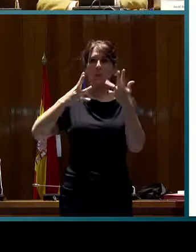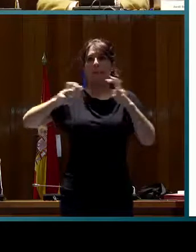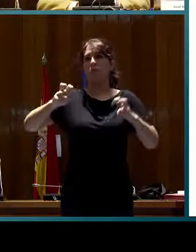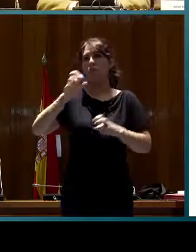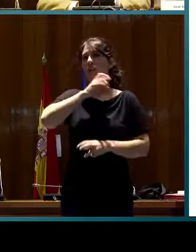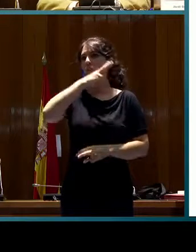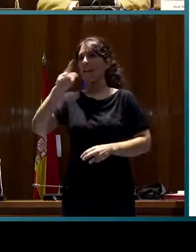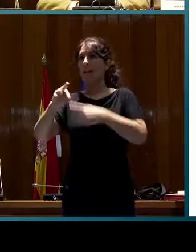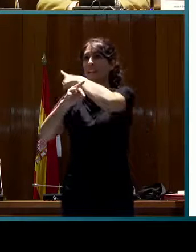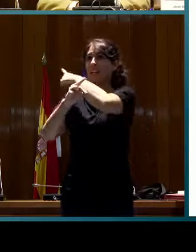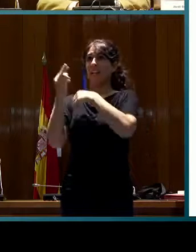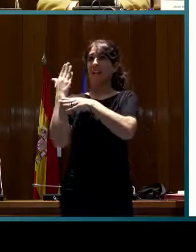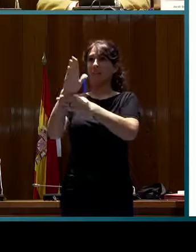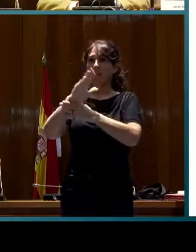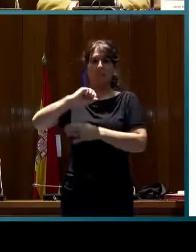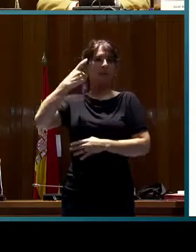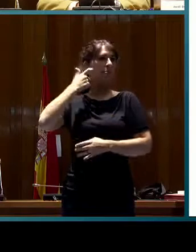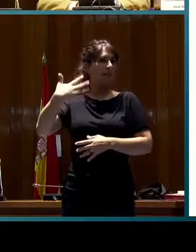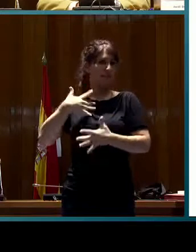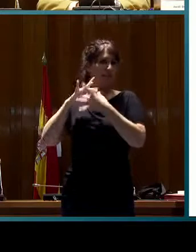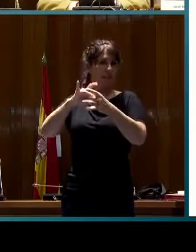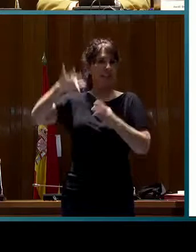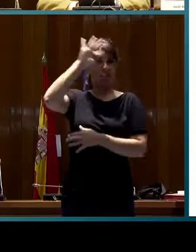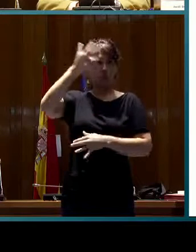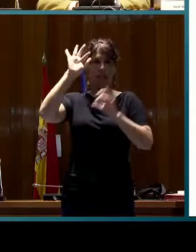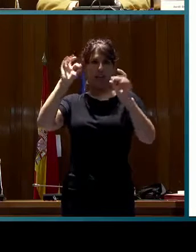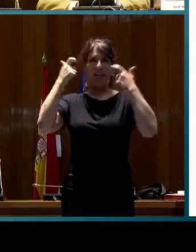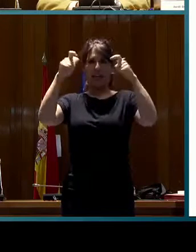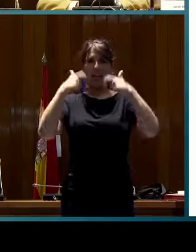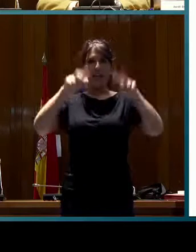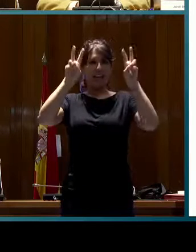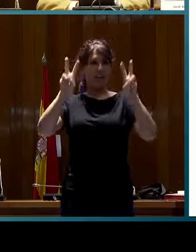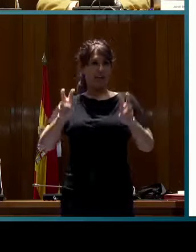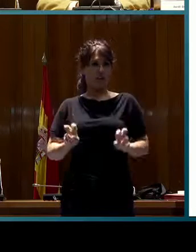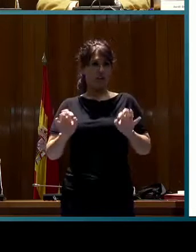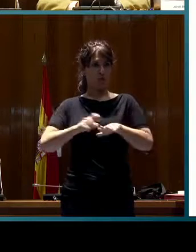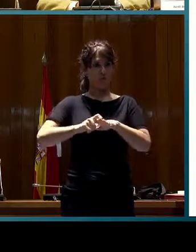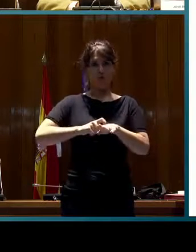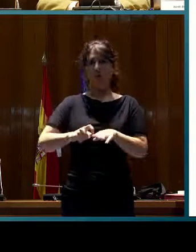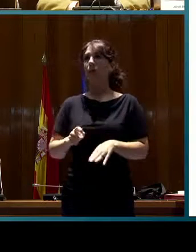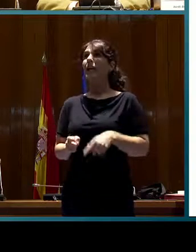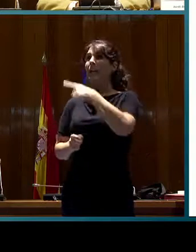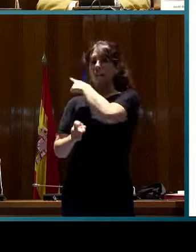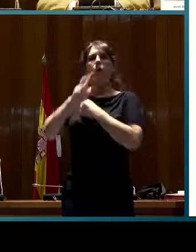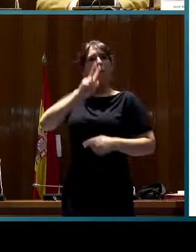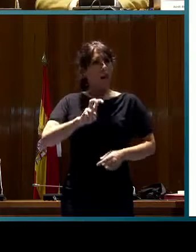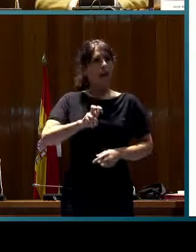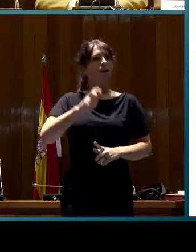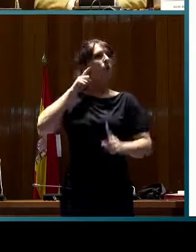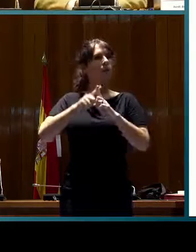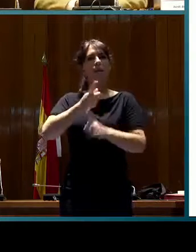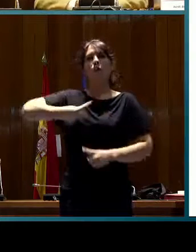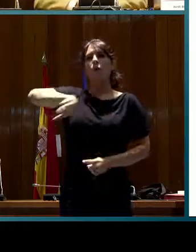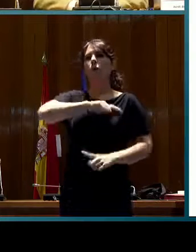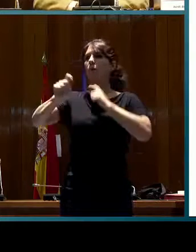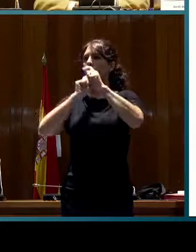a uno de sus máximos exponentes y esta teoría sigue siendo válida para que los periodistas distingan